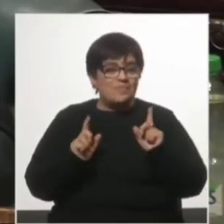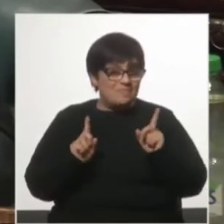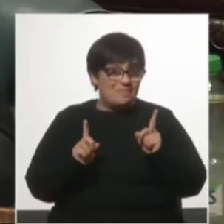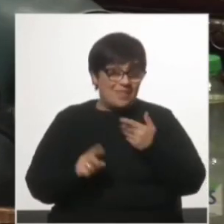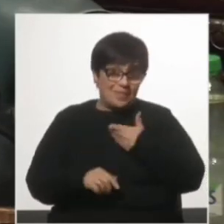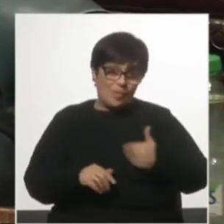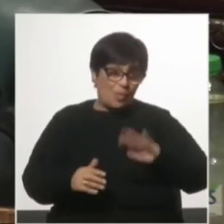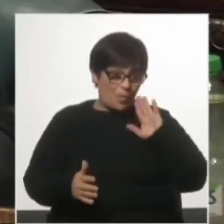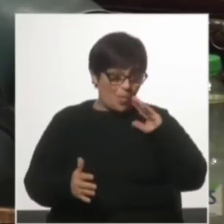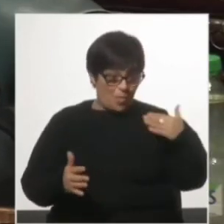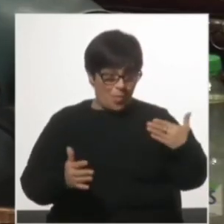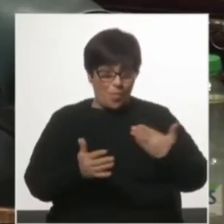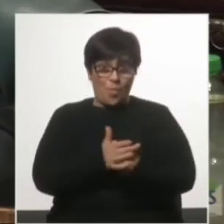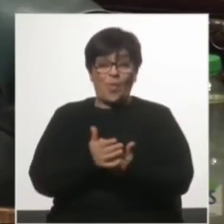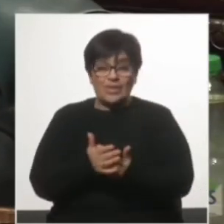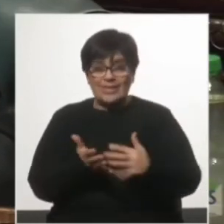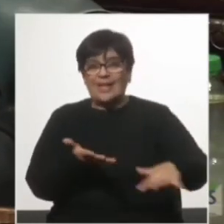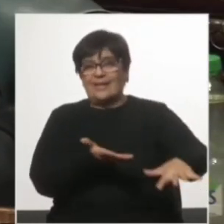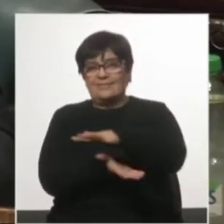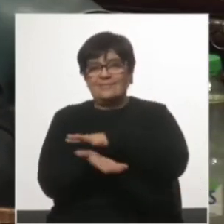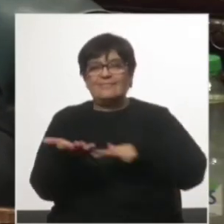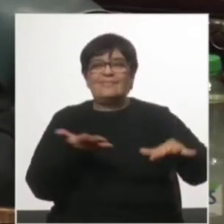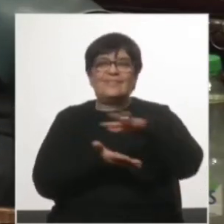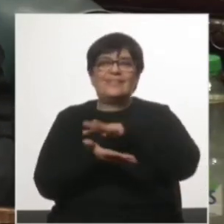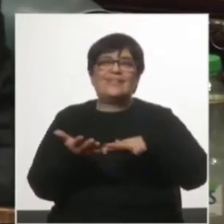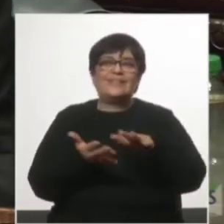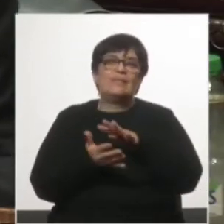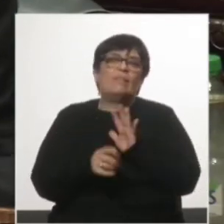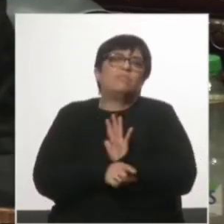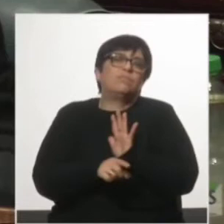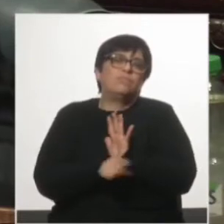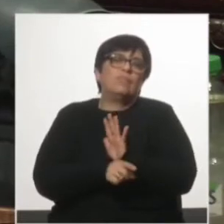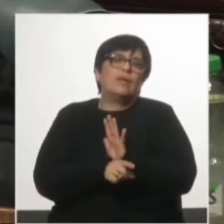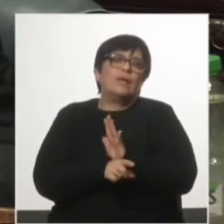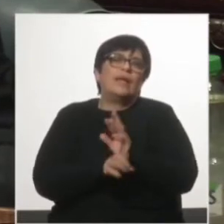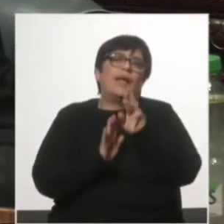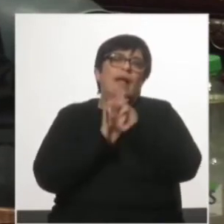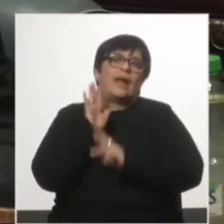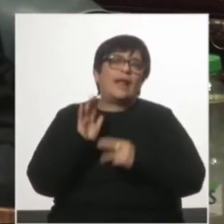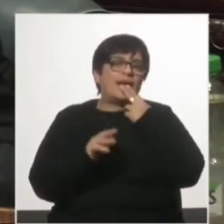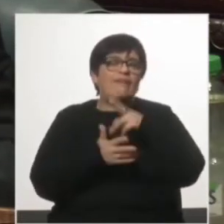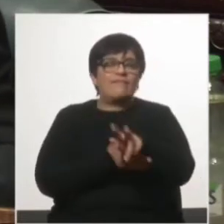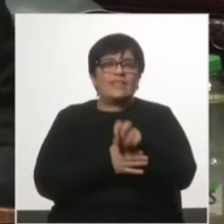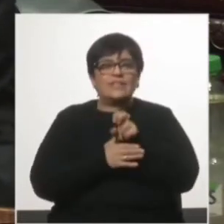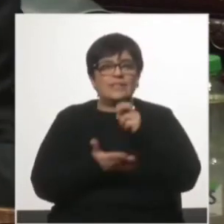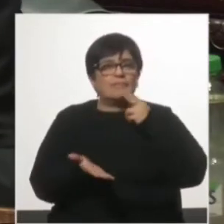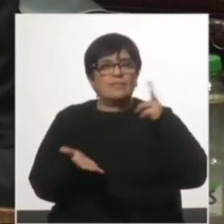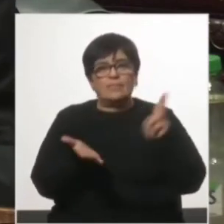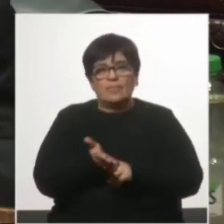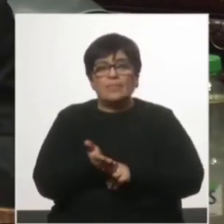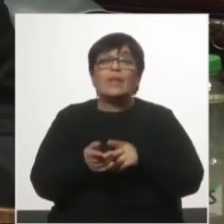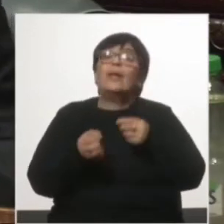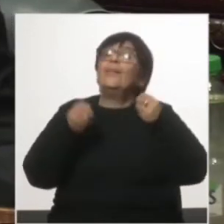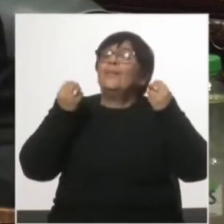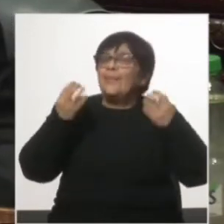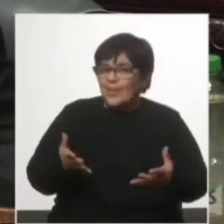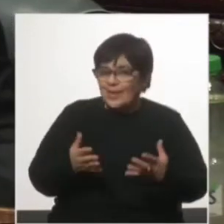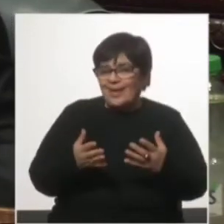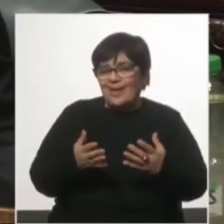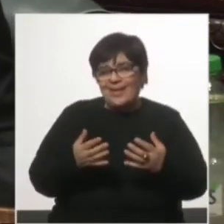se planteó en el marco de la mal llamada regla fiscal. Porque como eso se